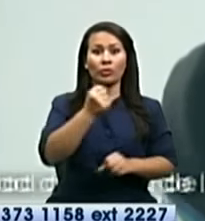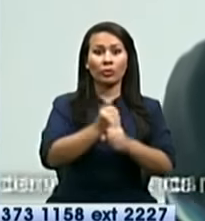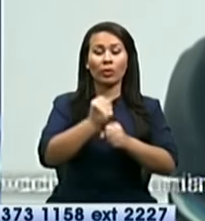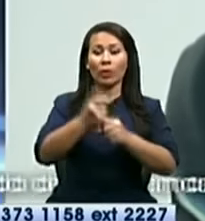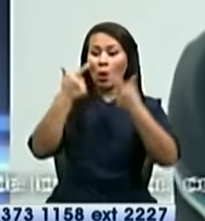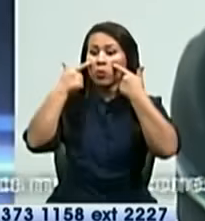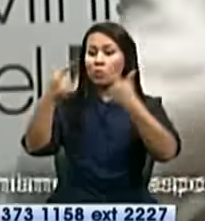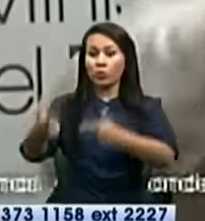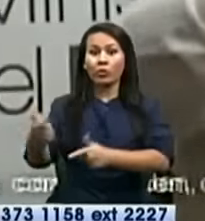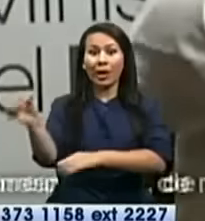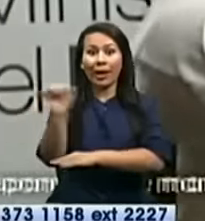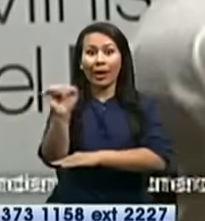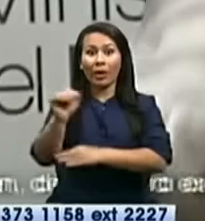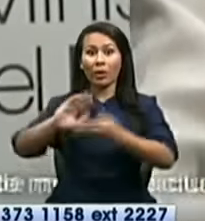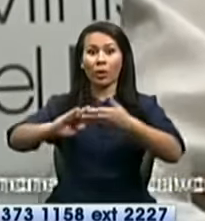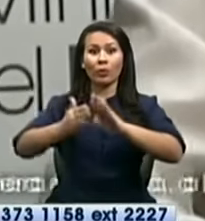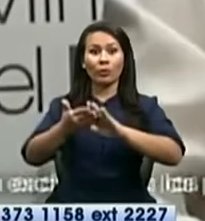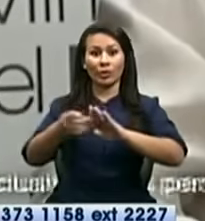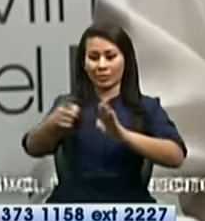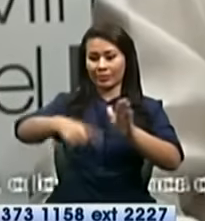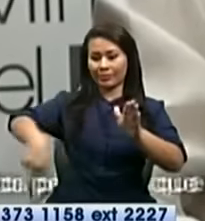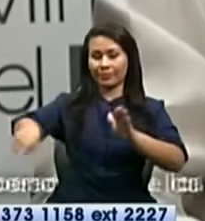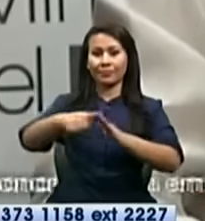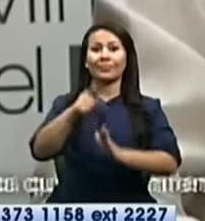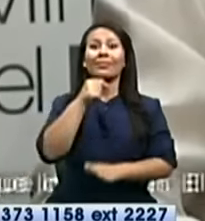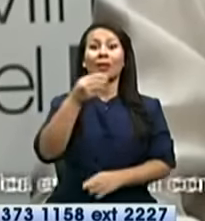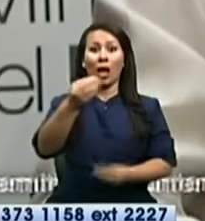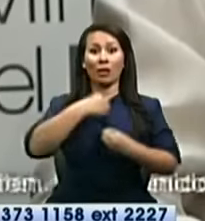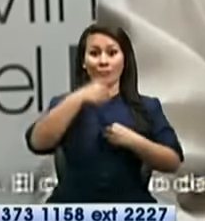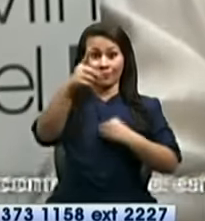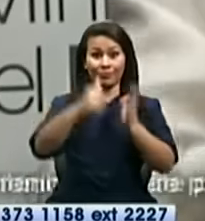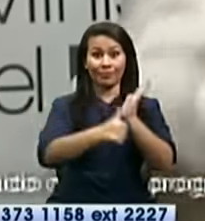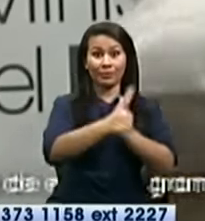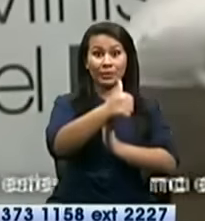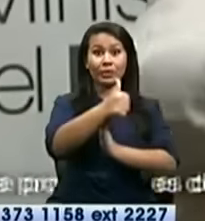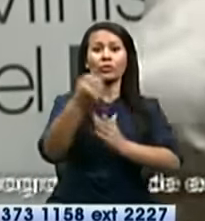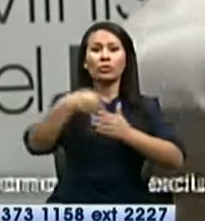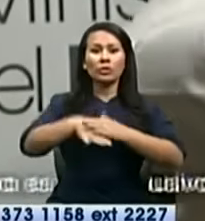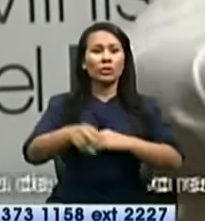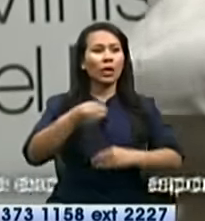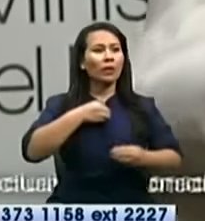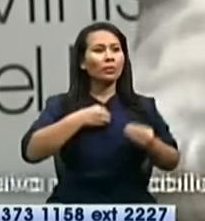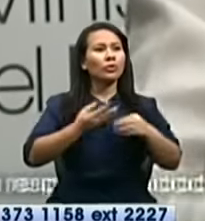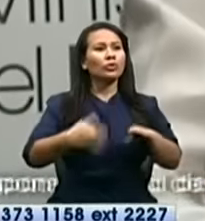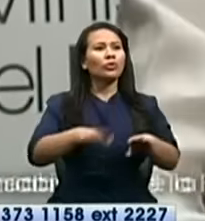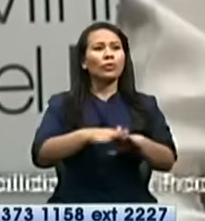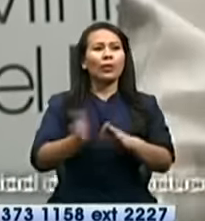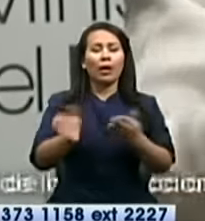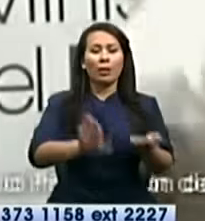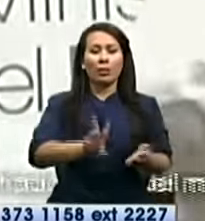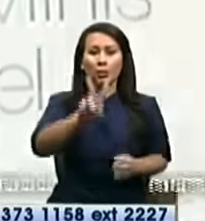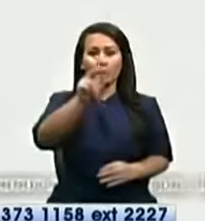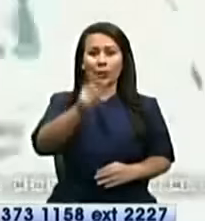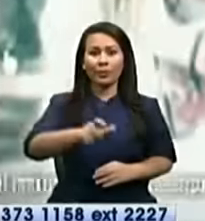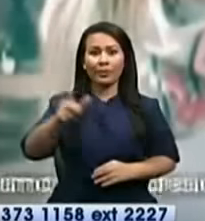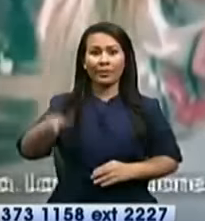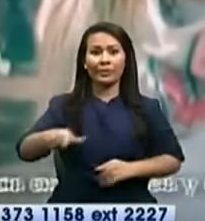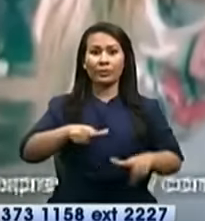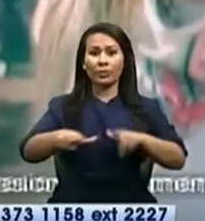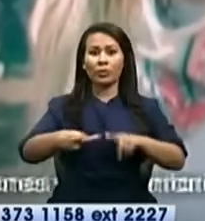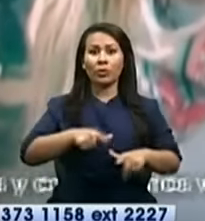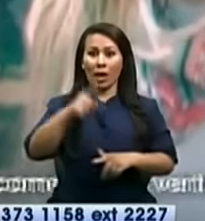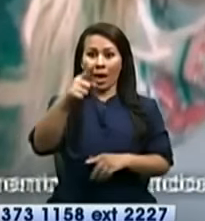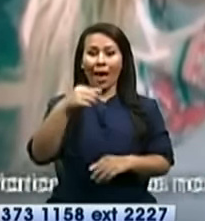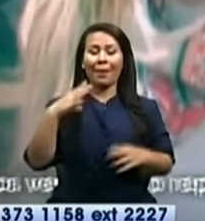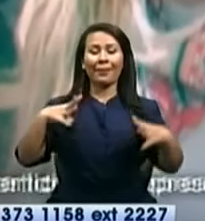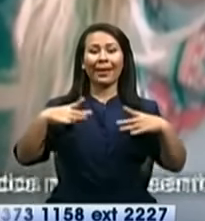la comunidad. Esos fueron detalles dados a conocer por el ministro del Interior, José Serrano, sobre la muerte de las dos turistas argentinas que